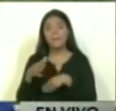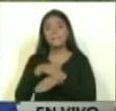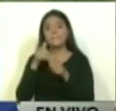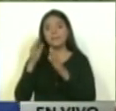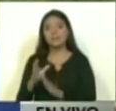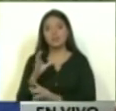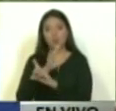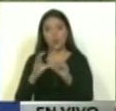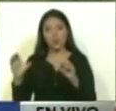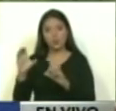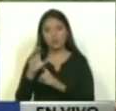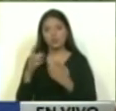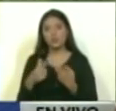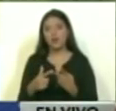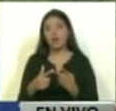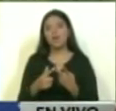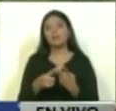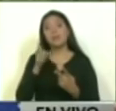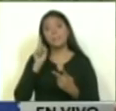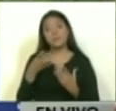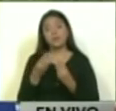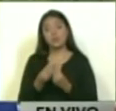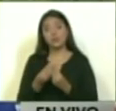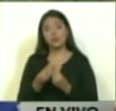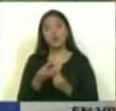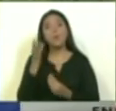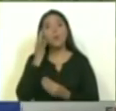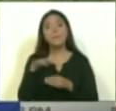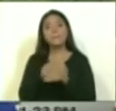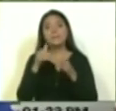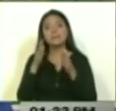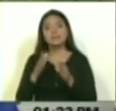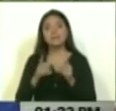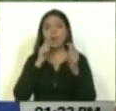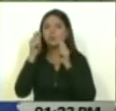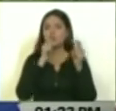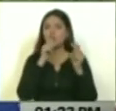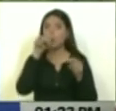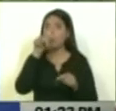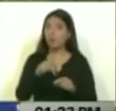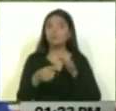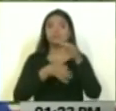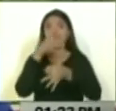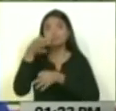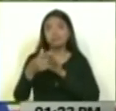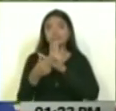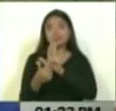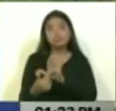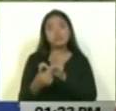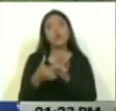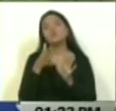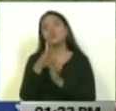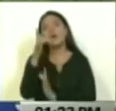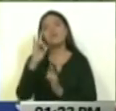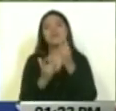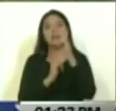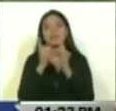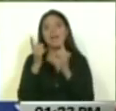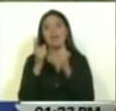para la Cultura, Freddy Ñáñez. También lo acompaña Marlene Contreras, ministra del Turismo, quien también está dando sobre lo que es esta Feria Internacional de